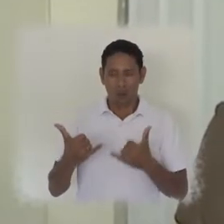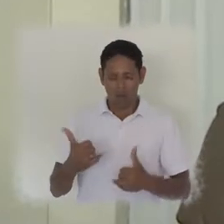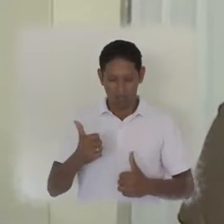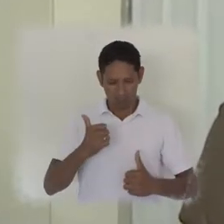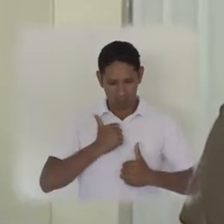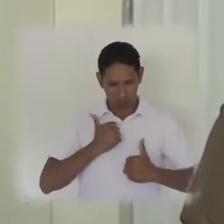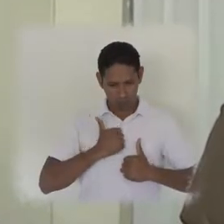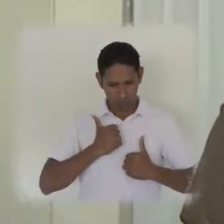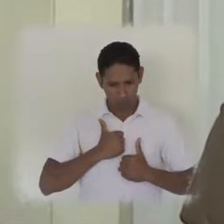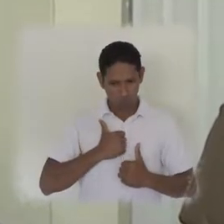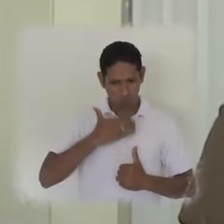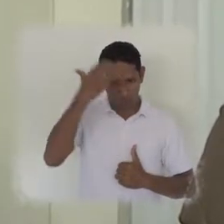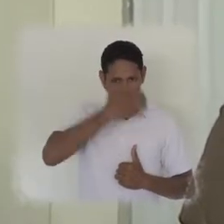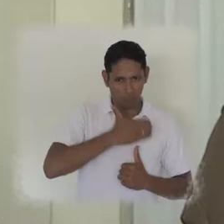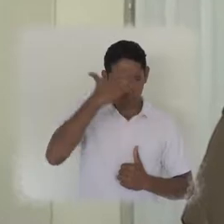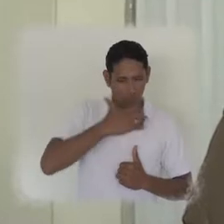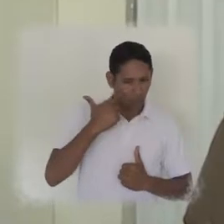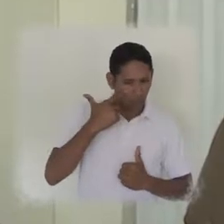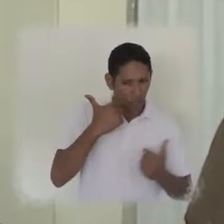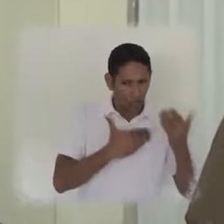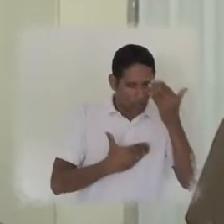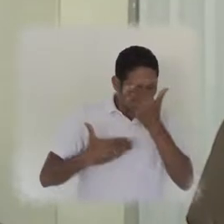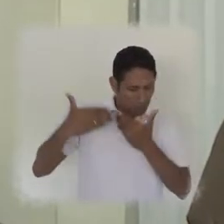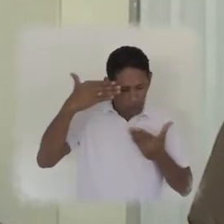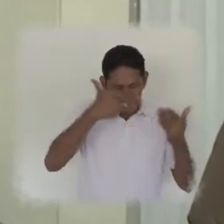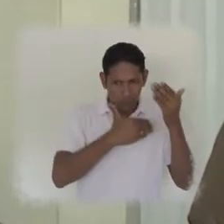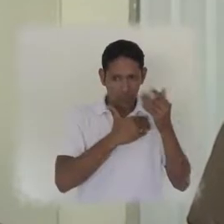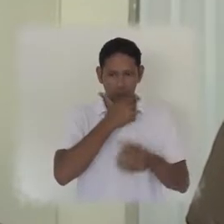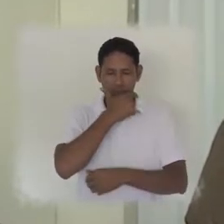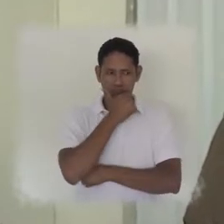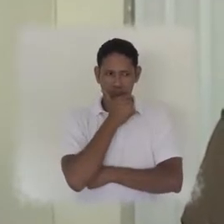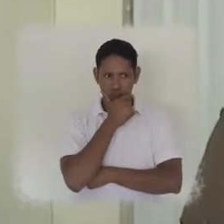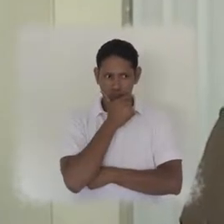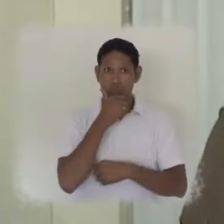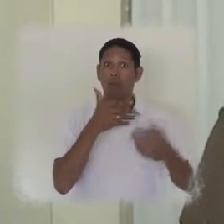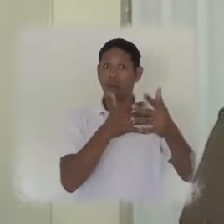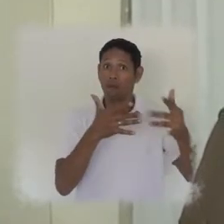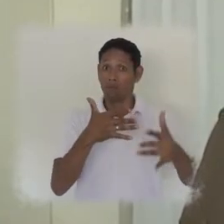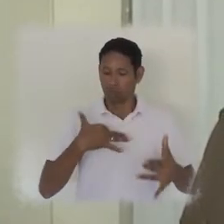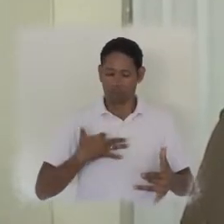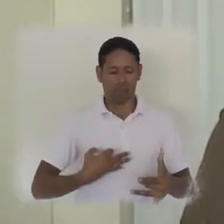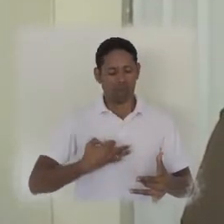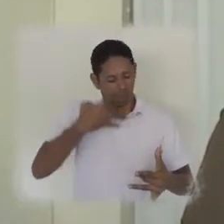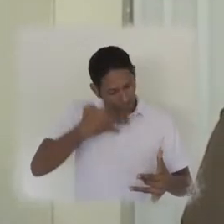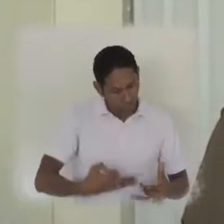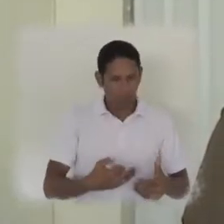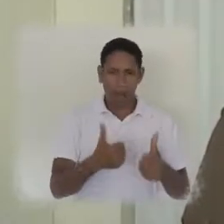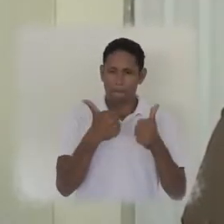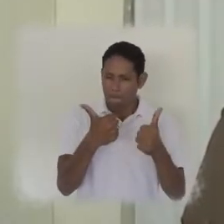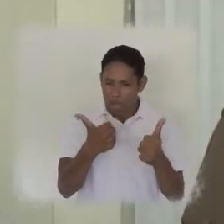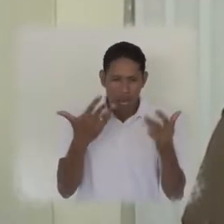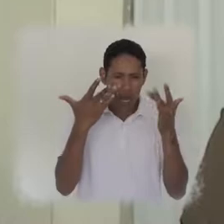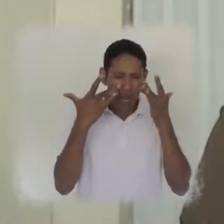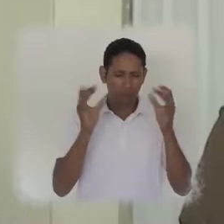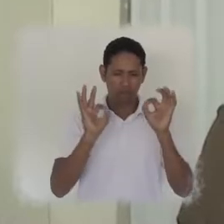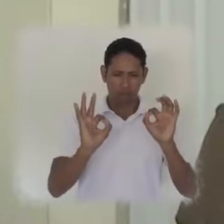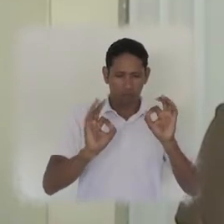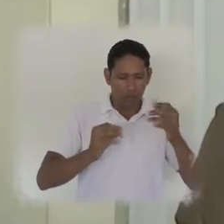informe de autoevaluación que habíamos leído realmente había sido un informe muy bien